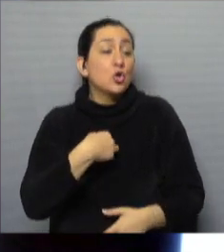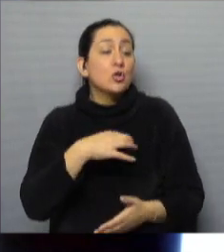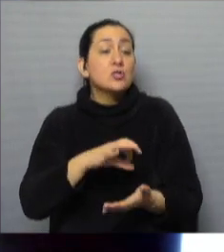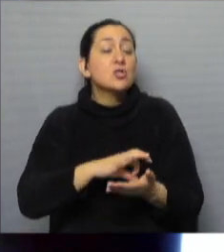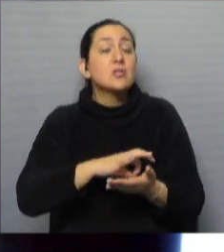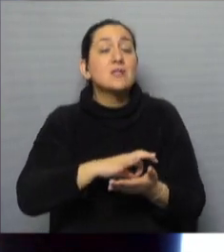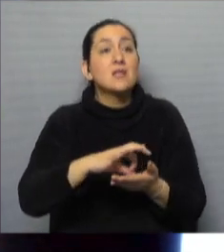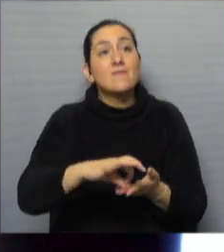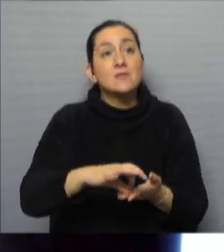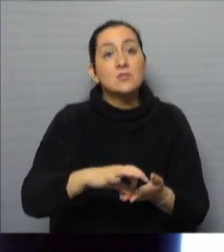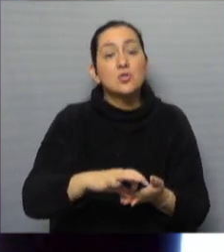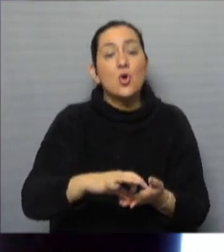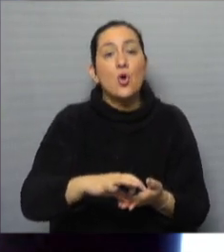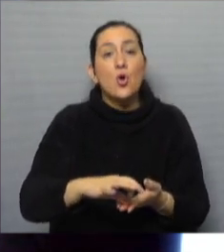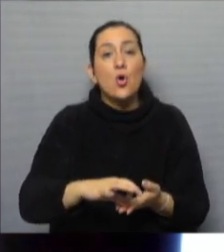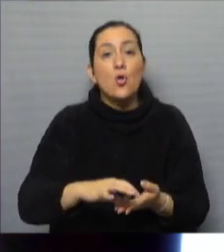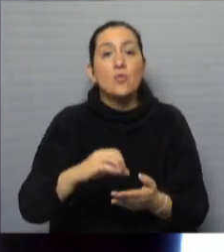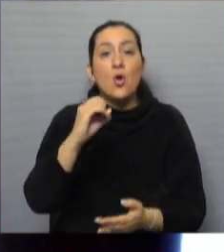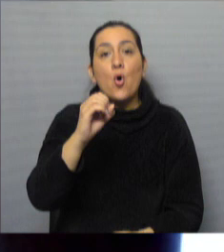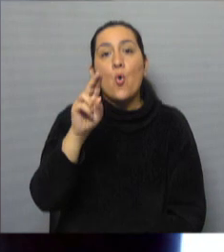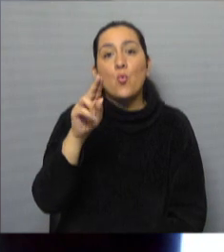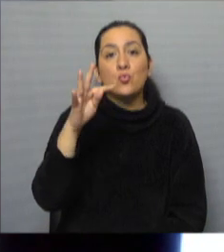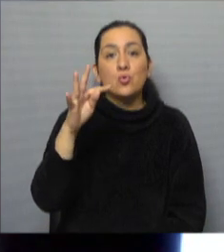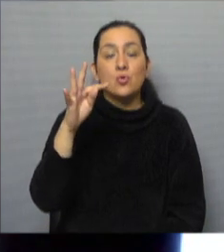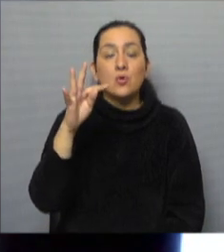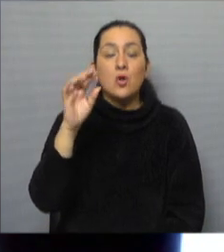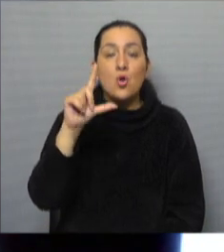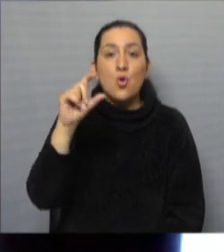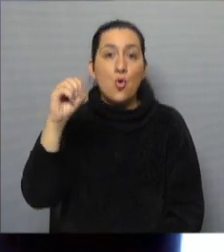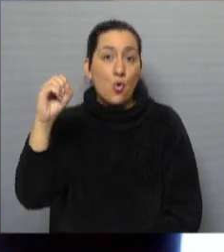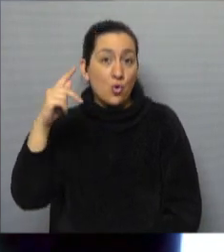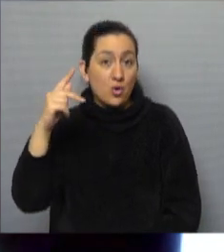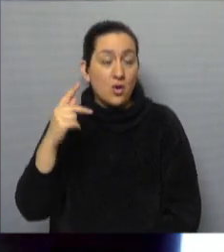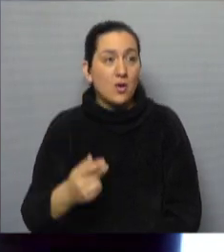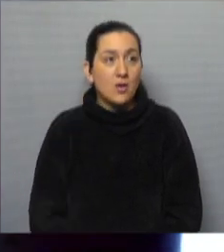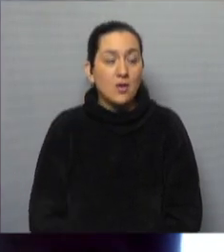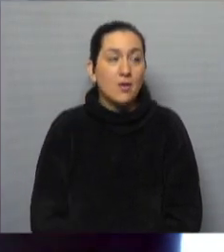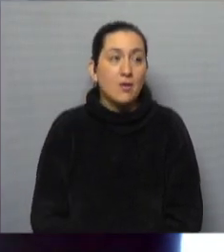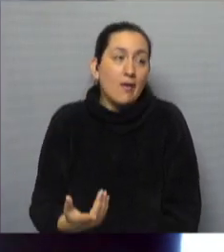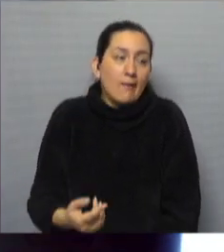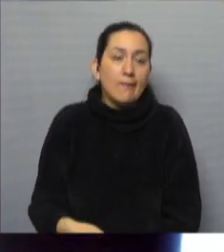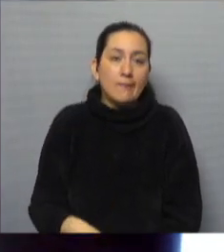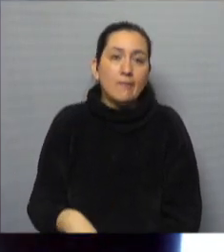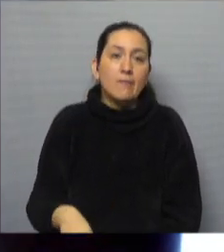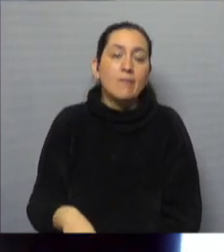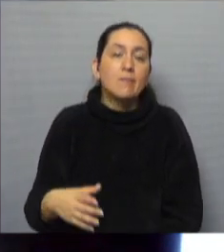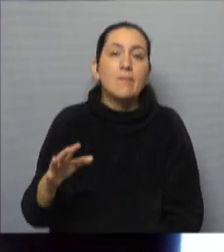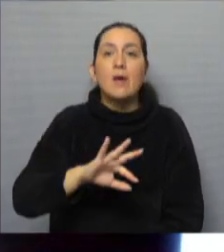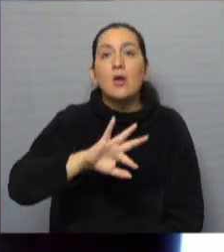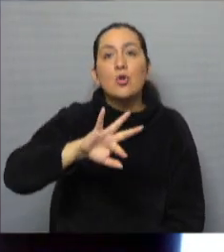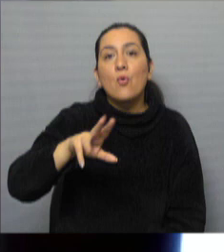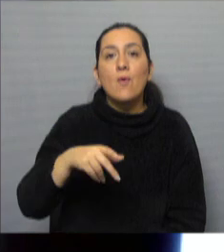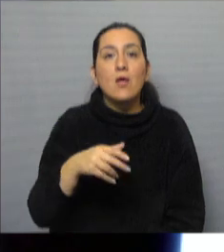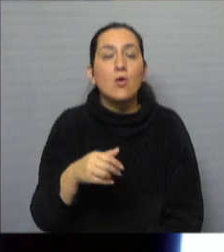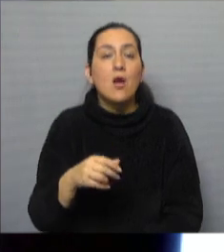por ejemplo para pedir la contraseña de outlook este uno puede decir bueno no me sacaron la contraseña del correo